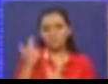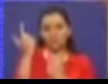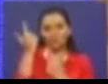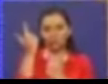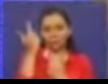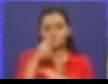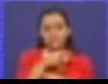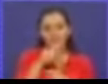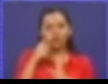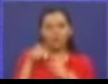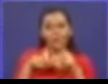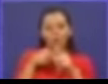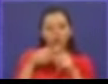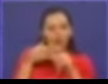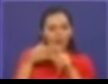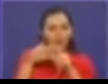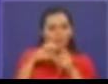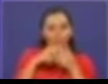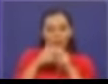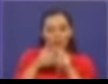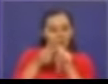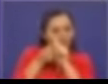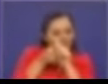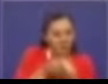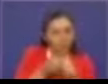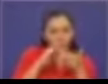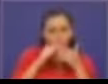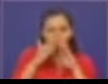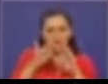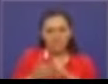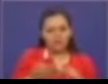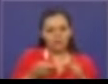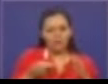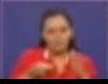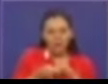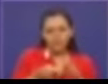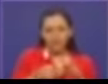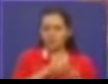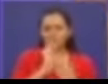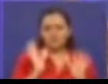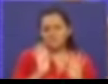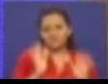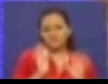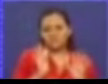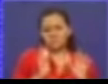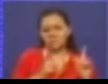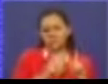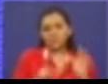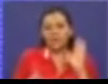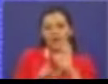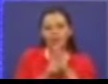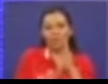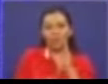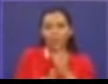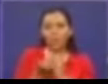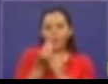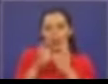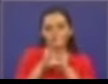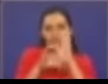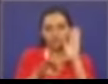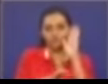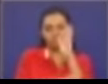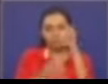estaba orientada a perseguir comunistas, disidentes, prohibido olvidar. Y se hace una nueva ley acorde a la Constitución